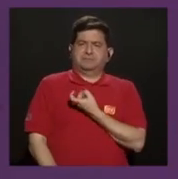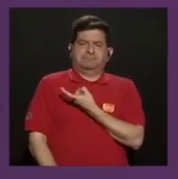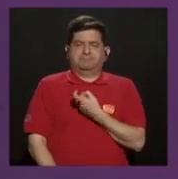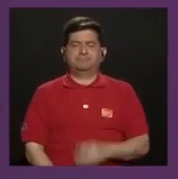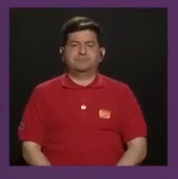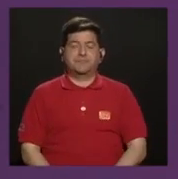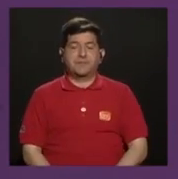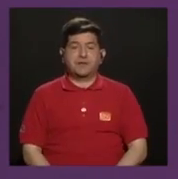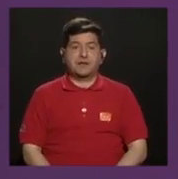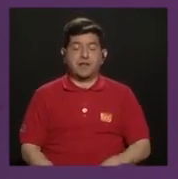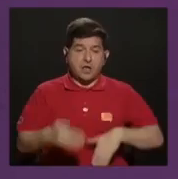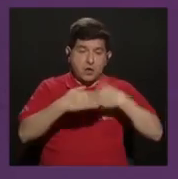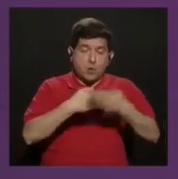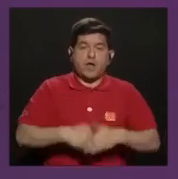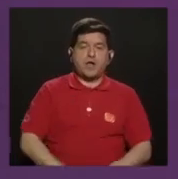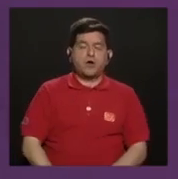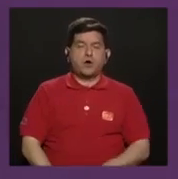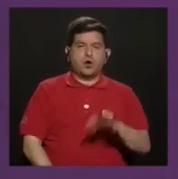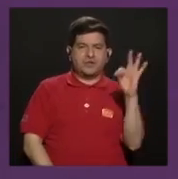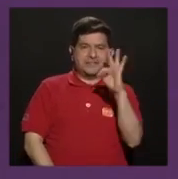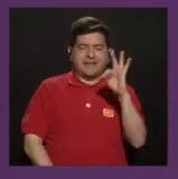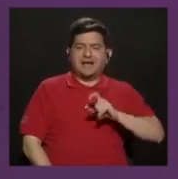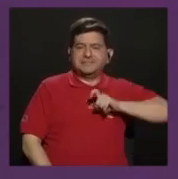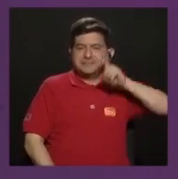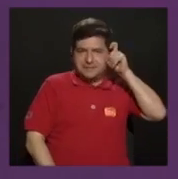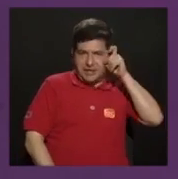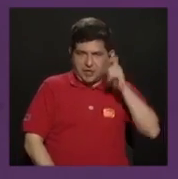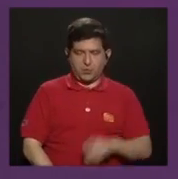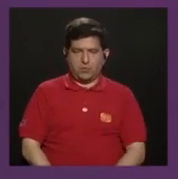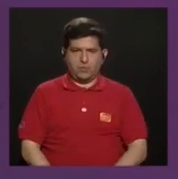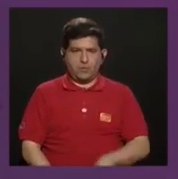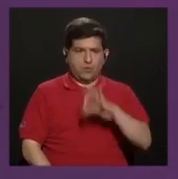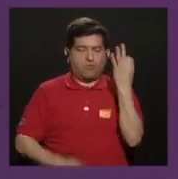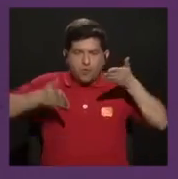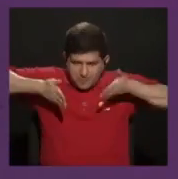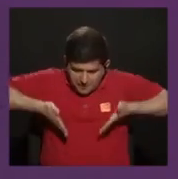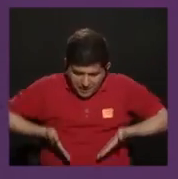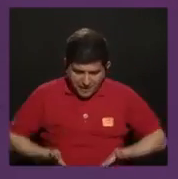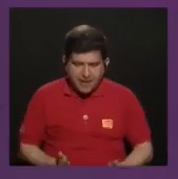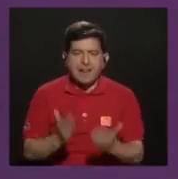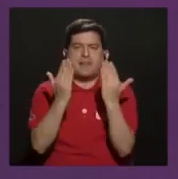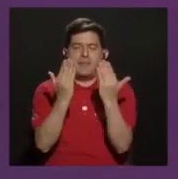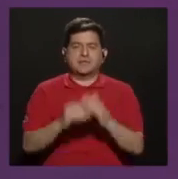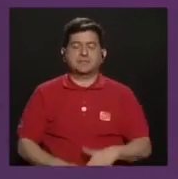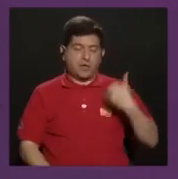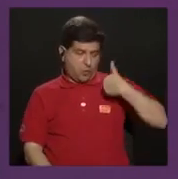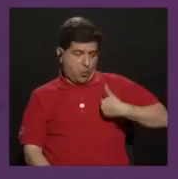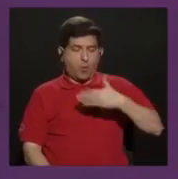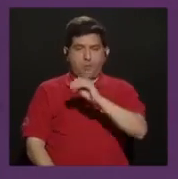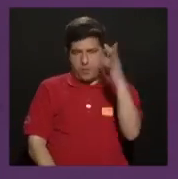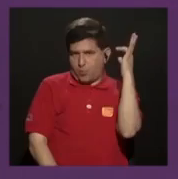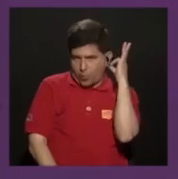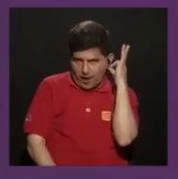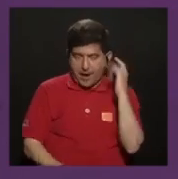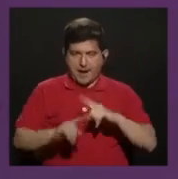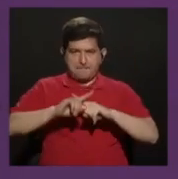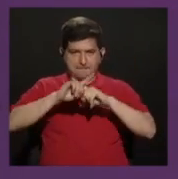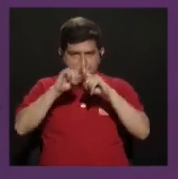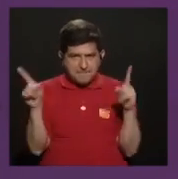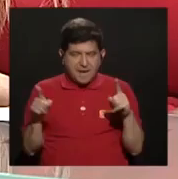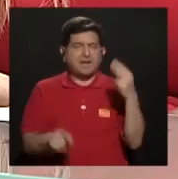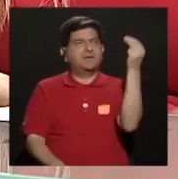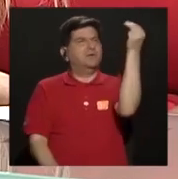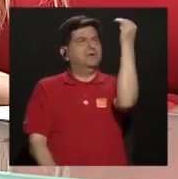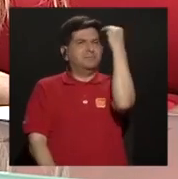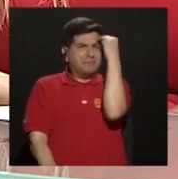Continuamos con el transgénero, que es la forma de nacer que tiene, seas hombre o seas mujer, ya, pero tu